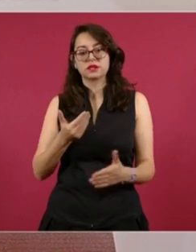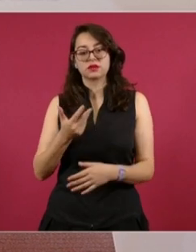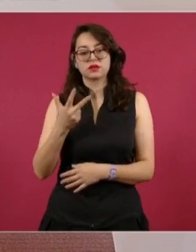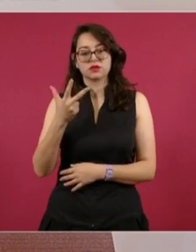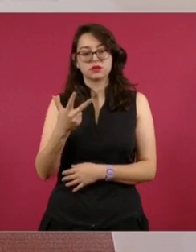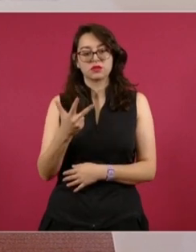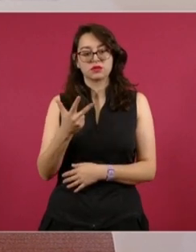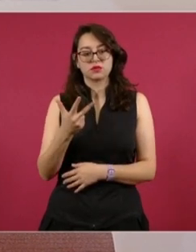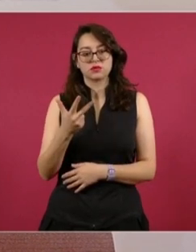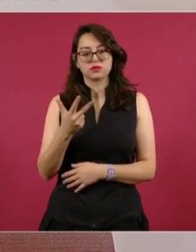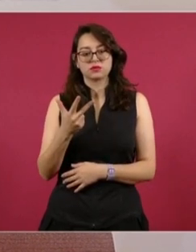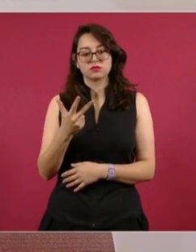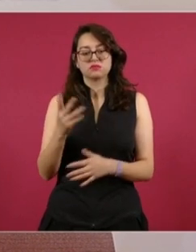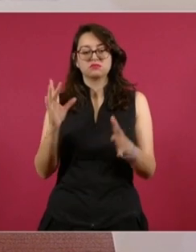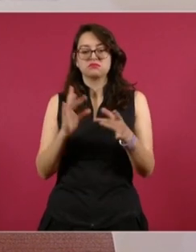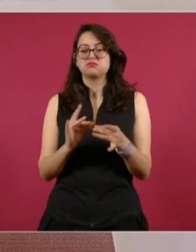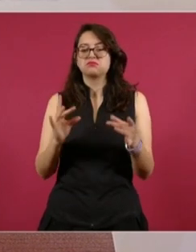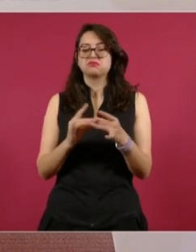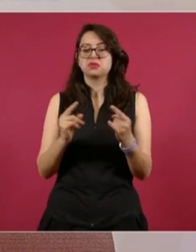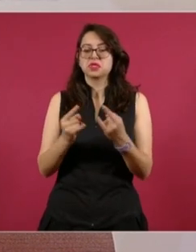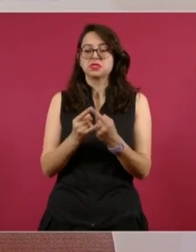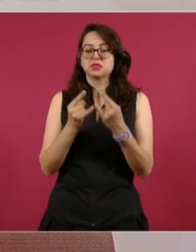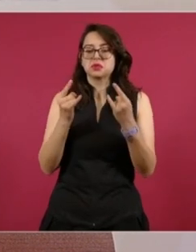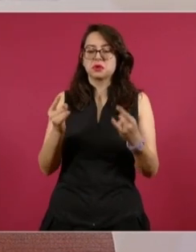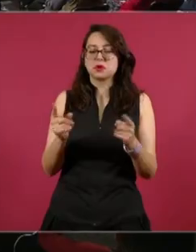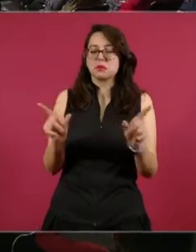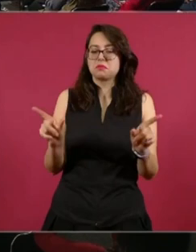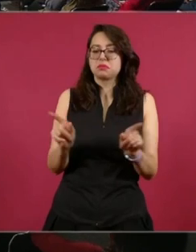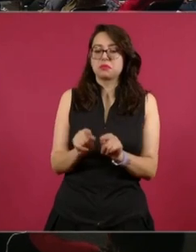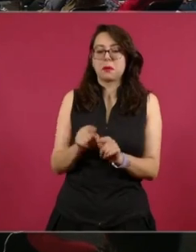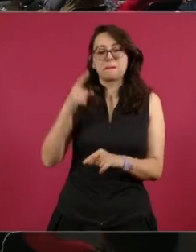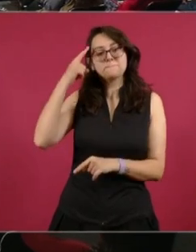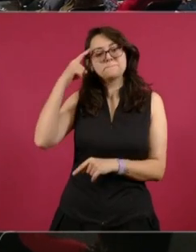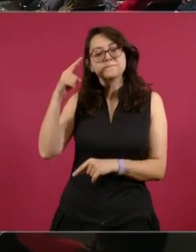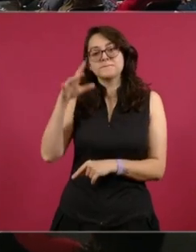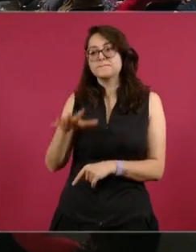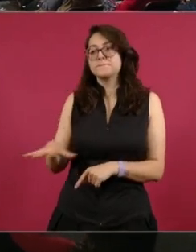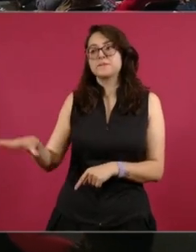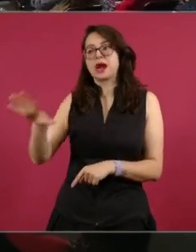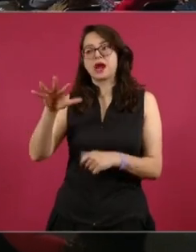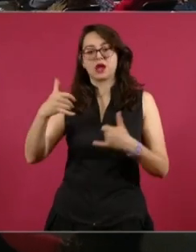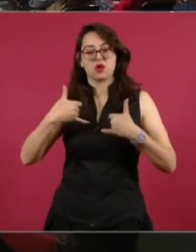hacemos algo de historia para los jóvenes, ¿sí?